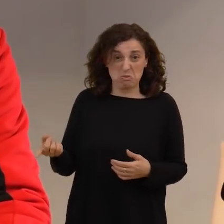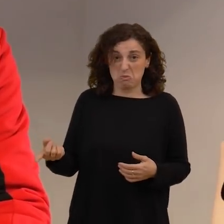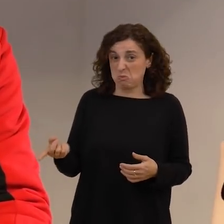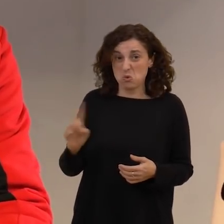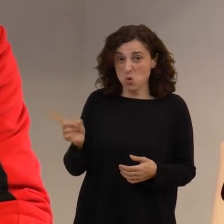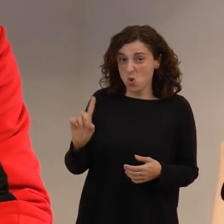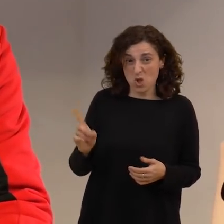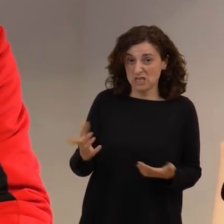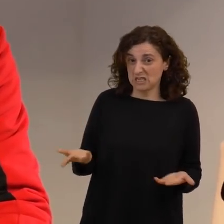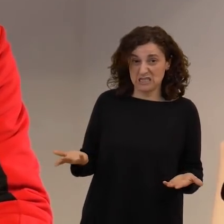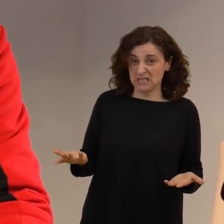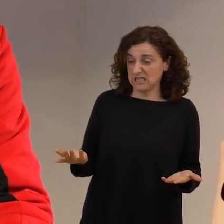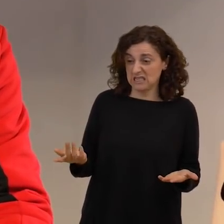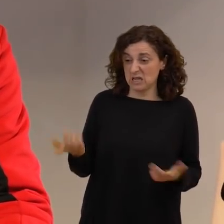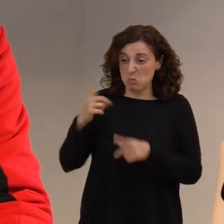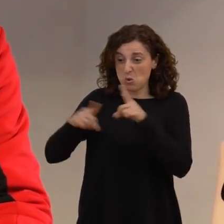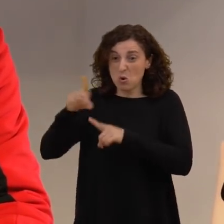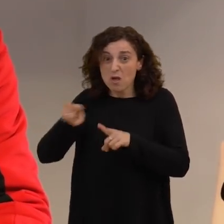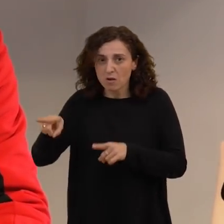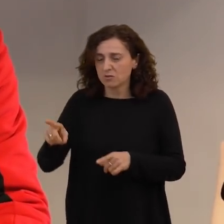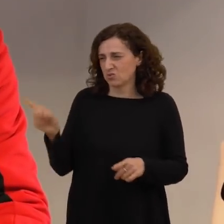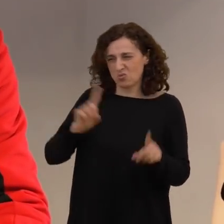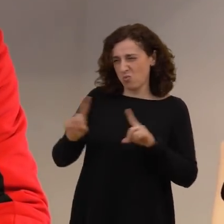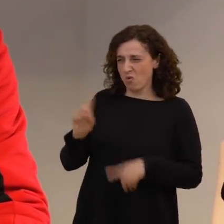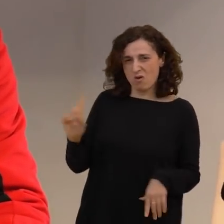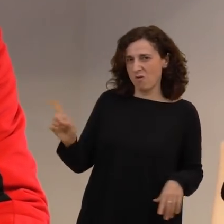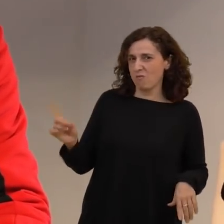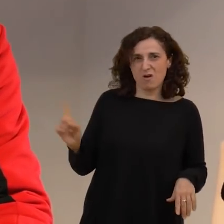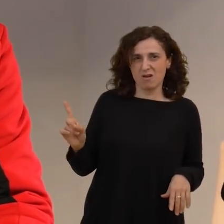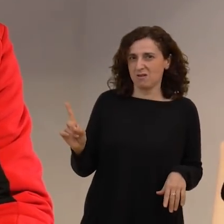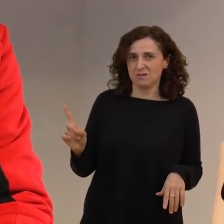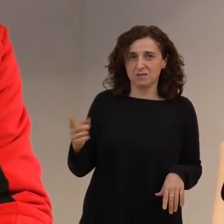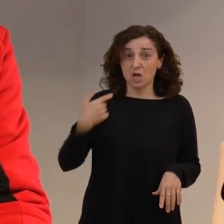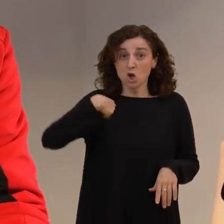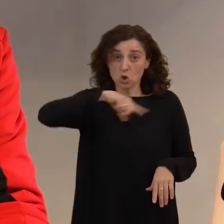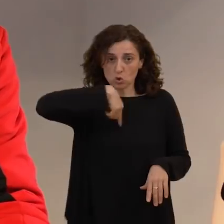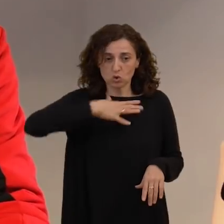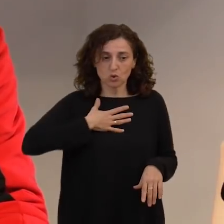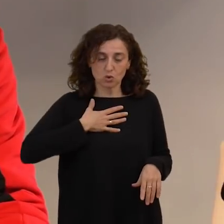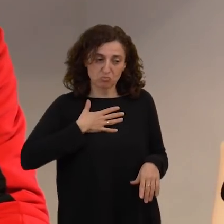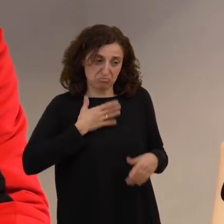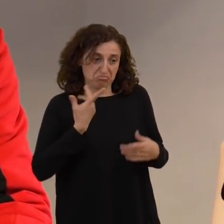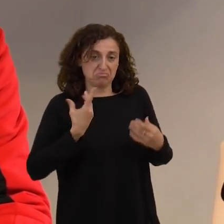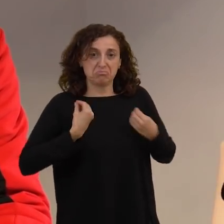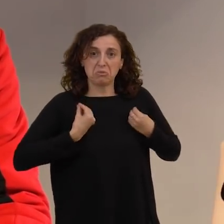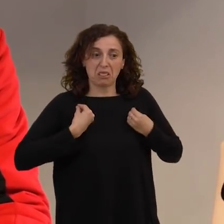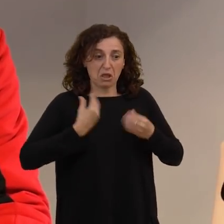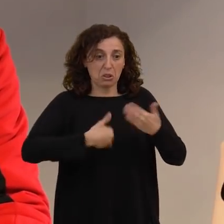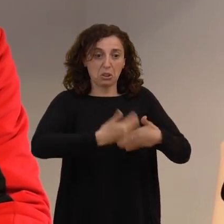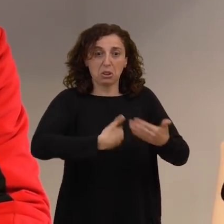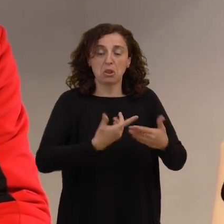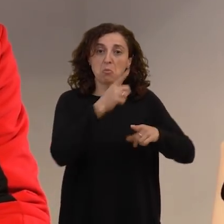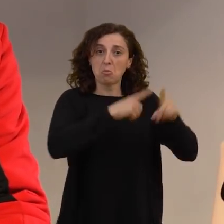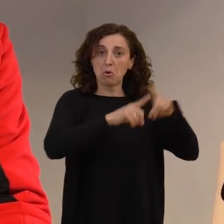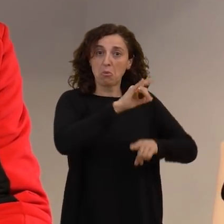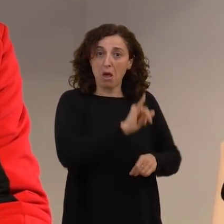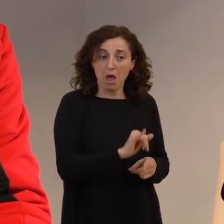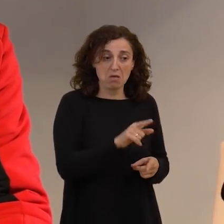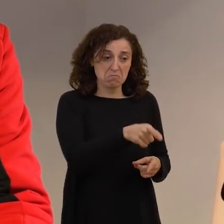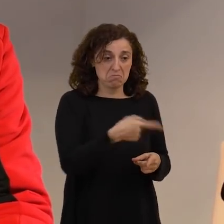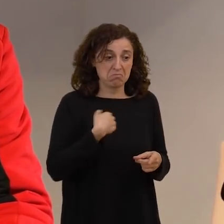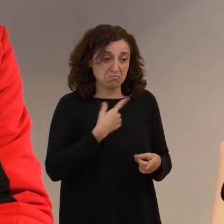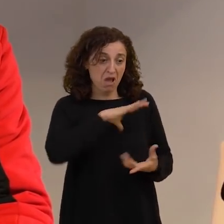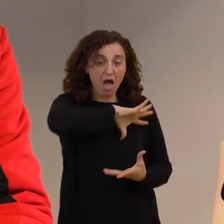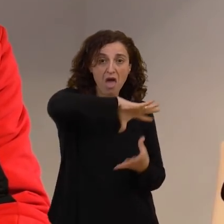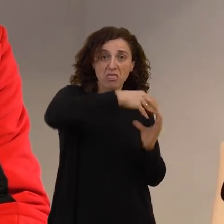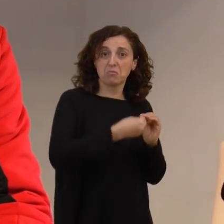O sea, problemas que no son problemas. O sea, aquí estamos viviendo todo el día con un problema y te